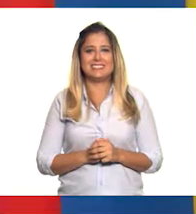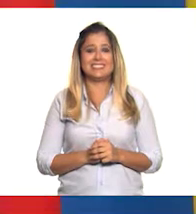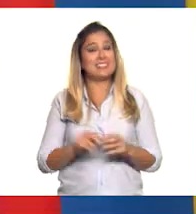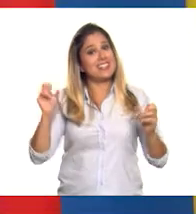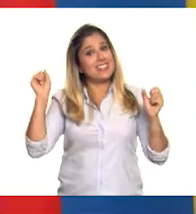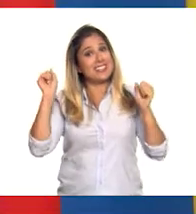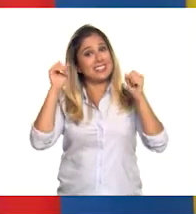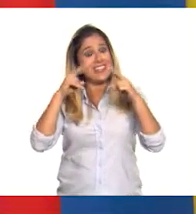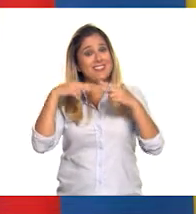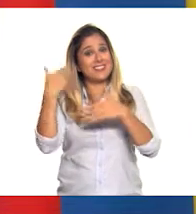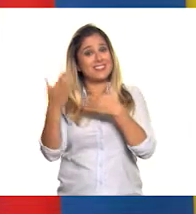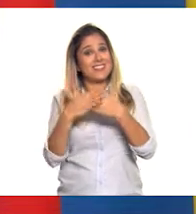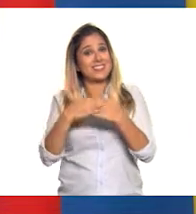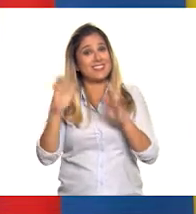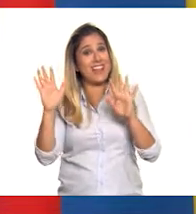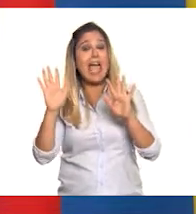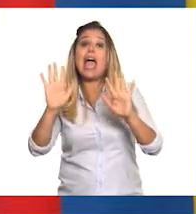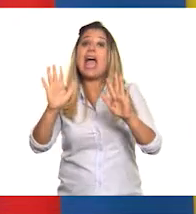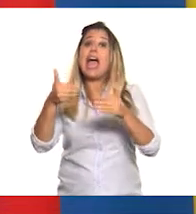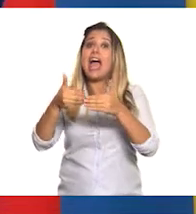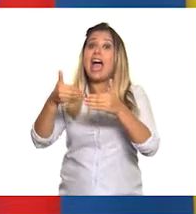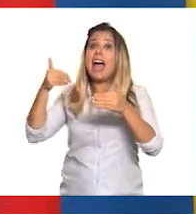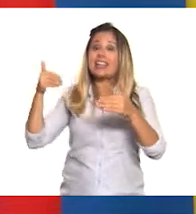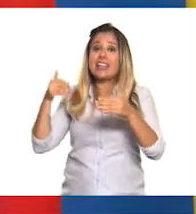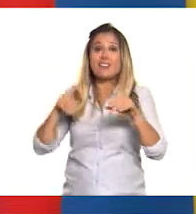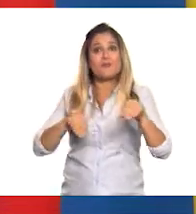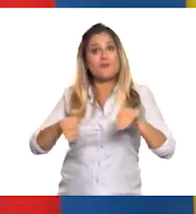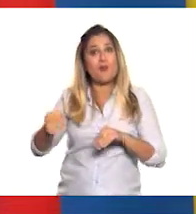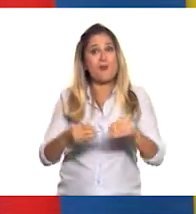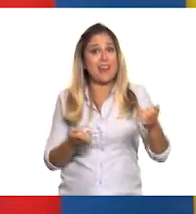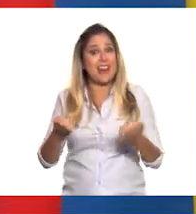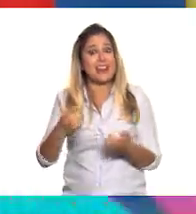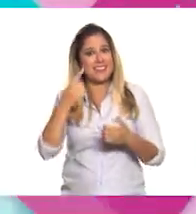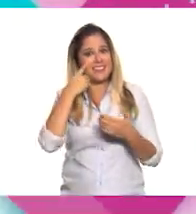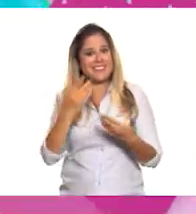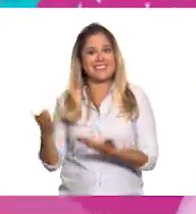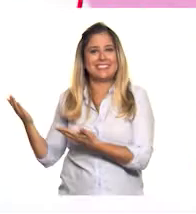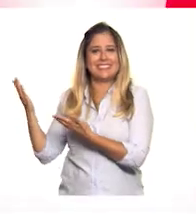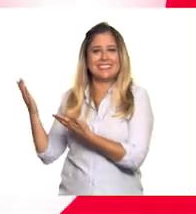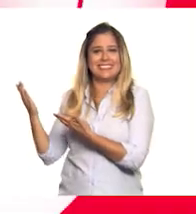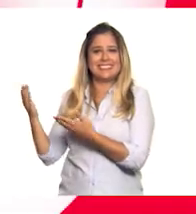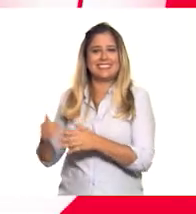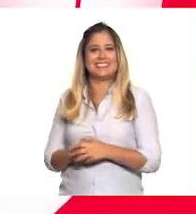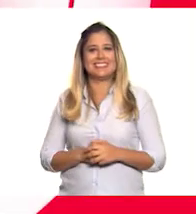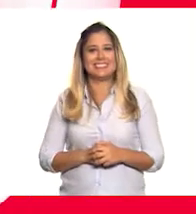Nos vemos hasta la próxima. Pero antes, a movernos un poco.